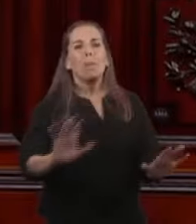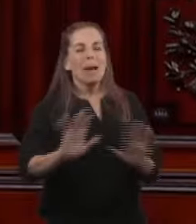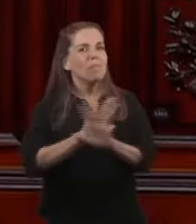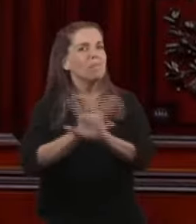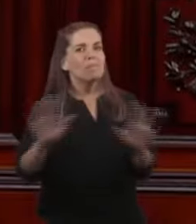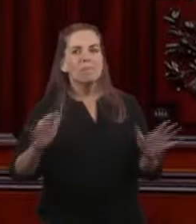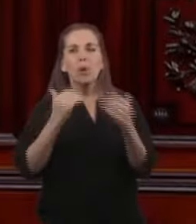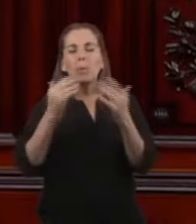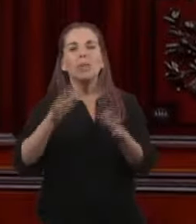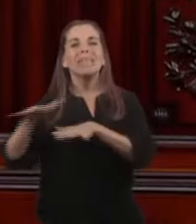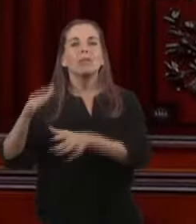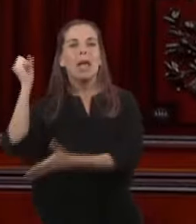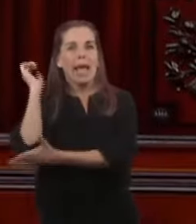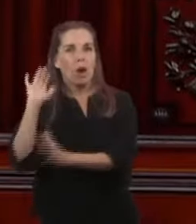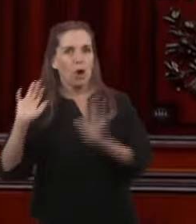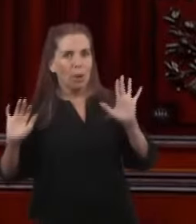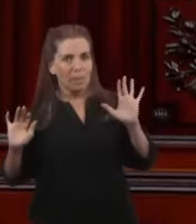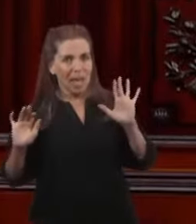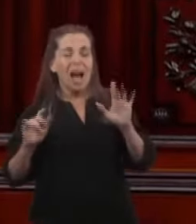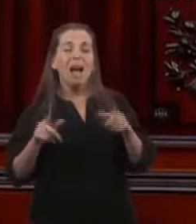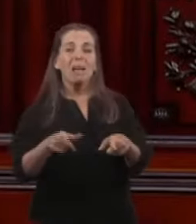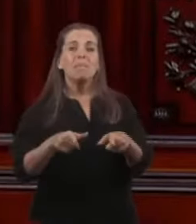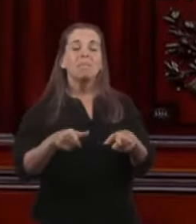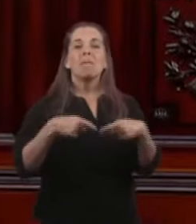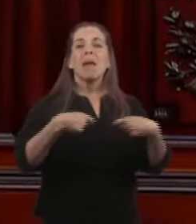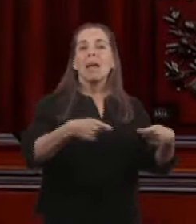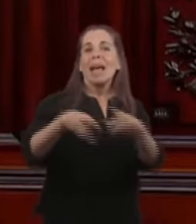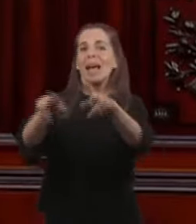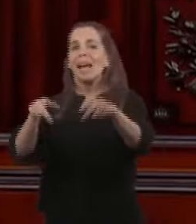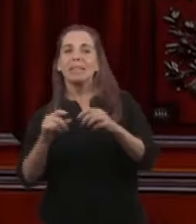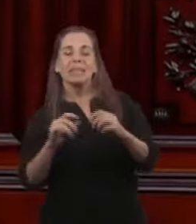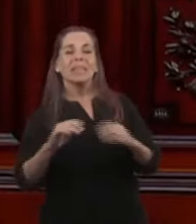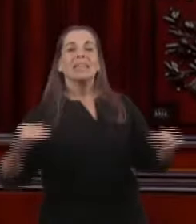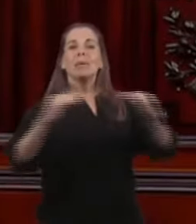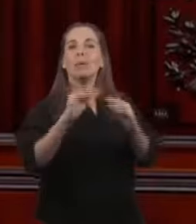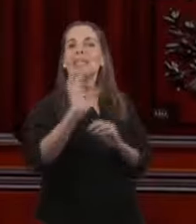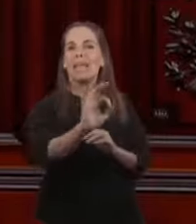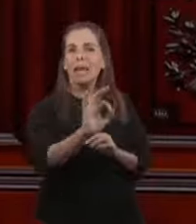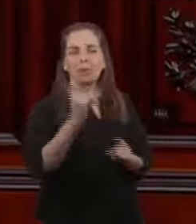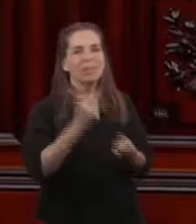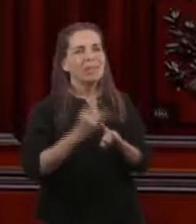escenario económico el resultado fiscal estará siempre garantizado